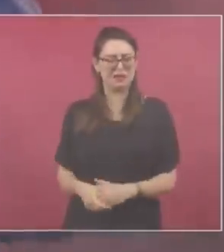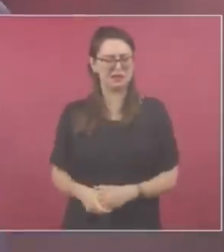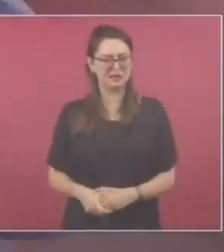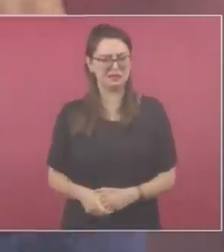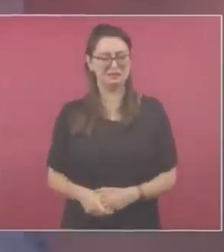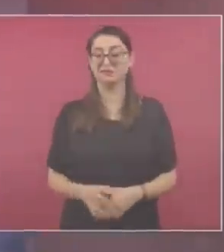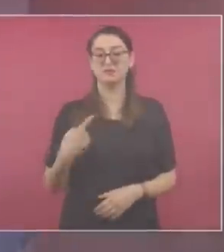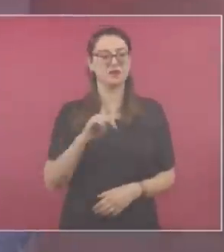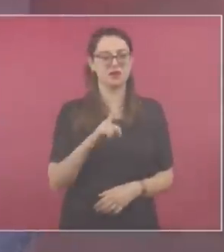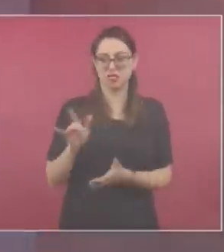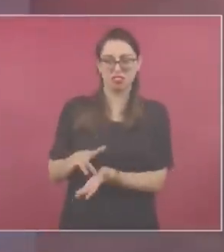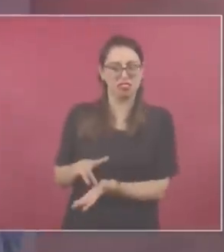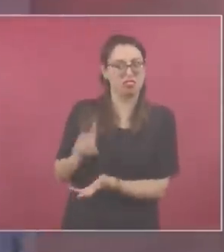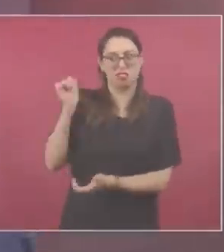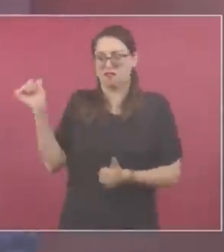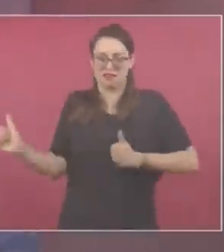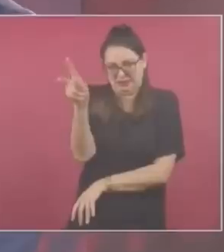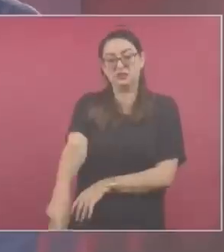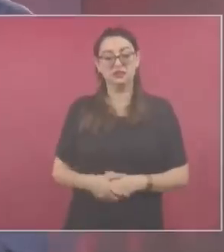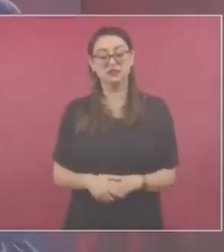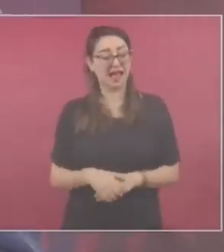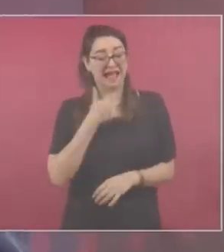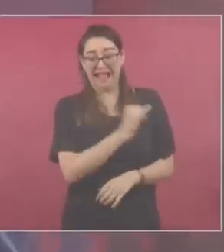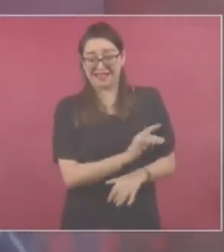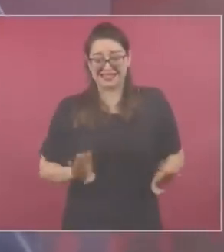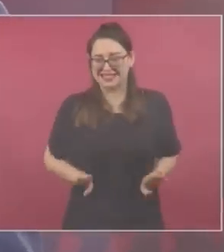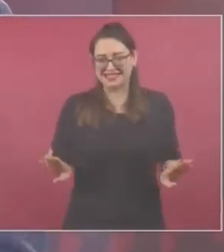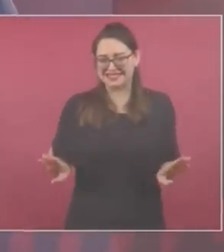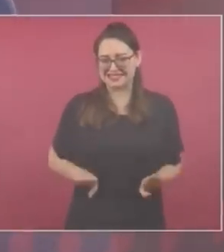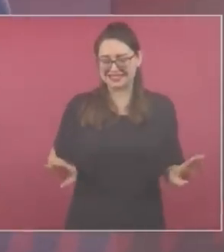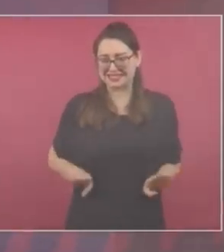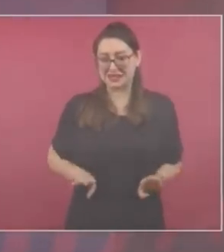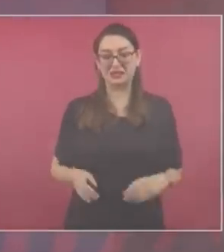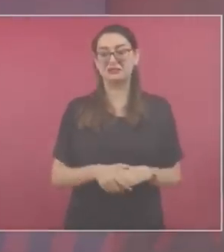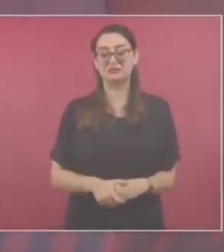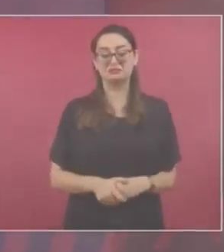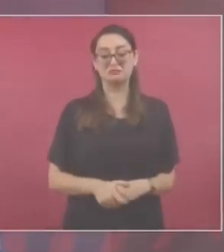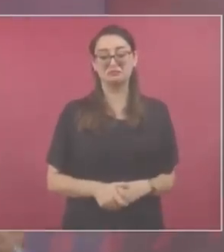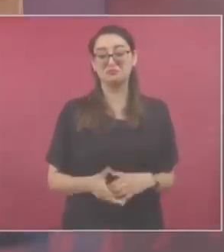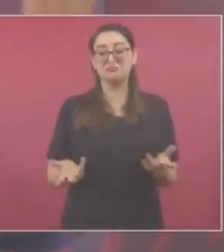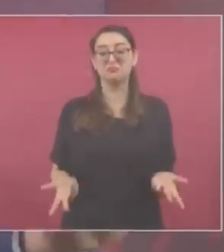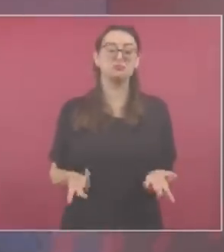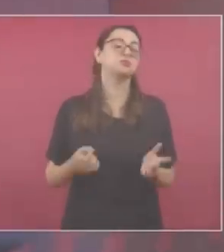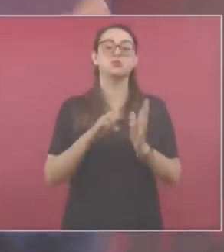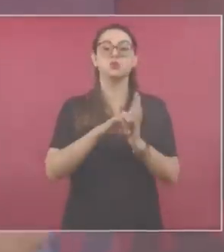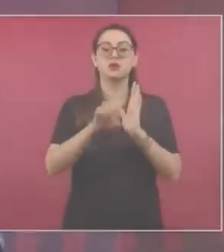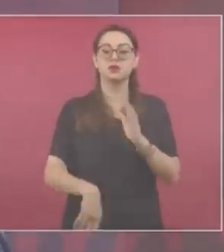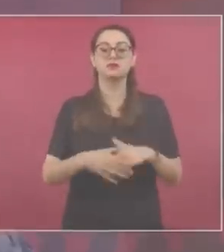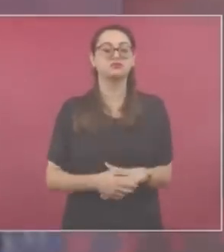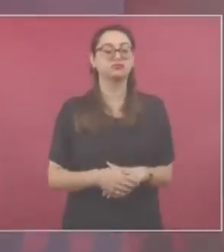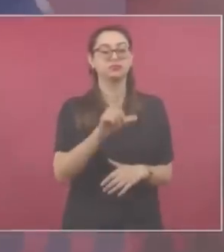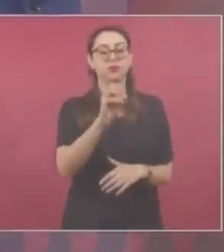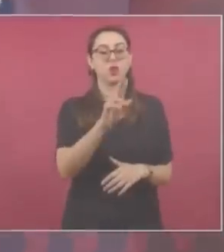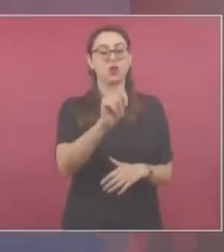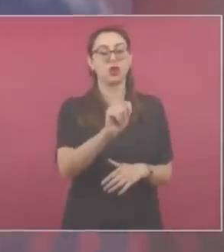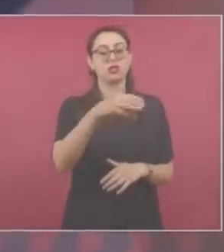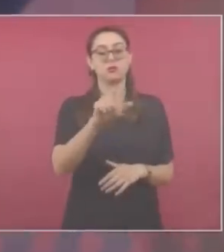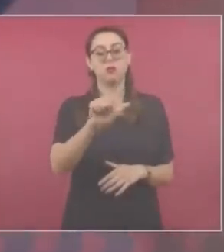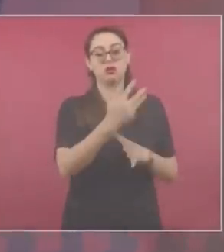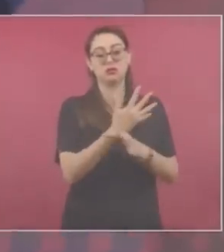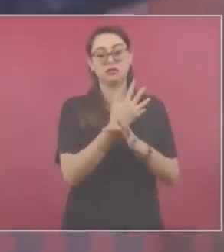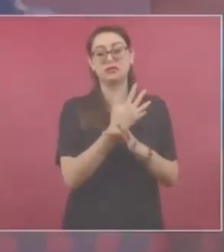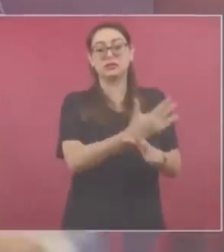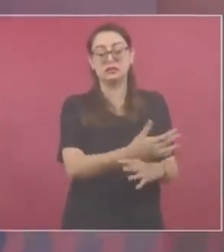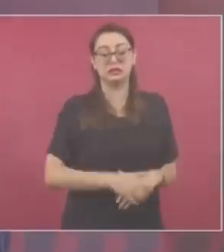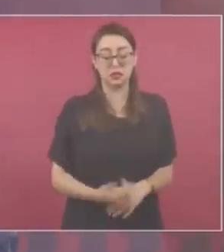hecho todo un escándalo. Lo mismo que Loret de Mola dice que yo no gano 130 mil pesos, sino 450, porque